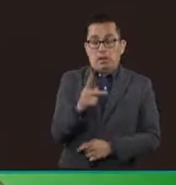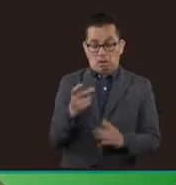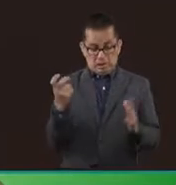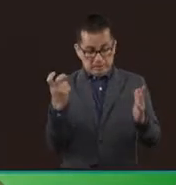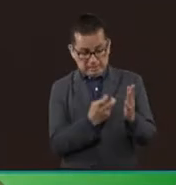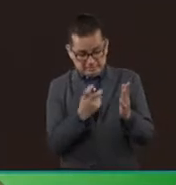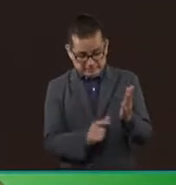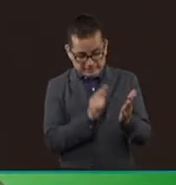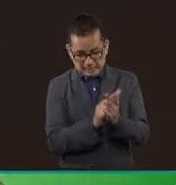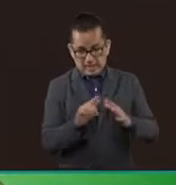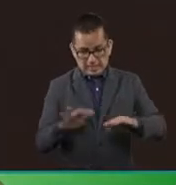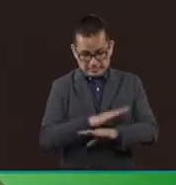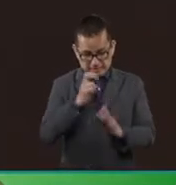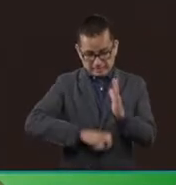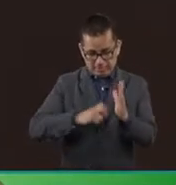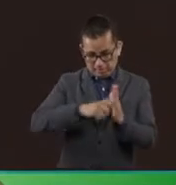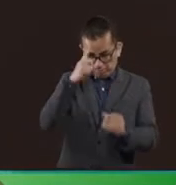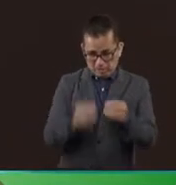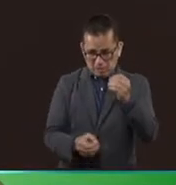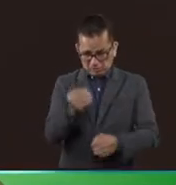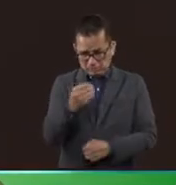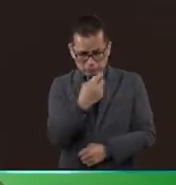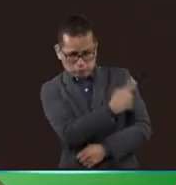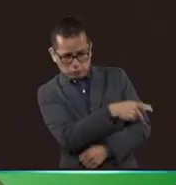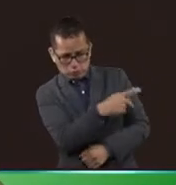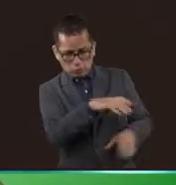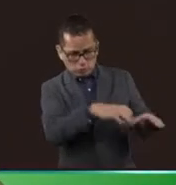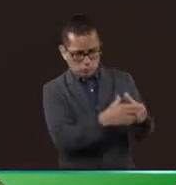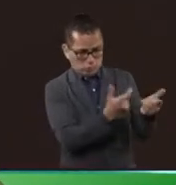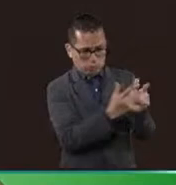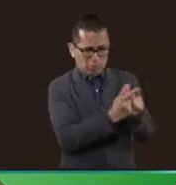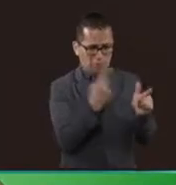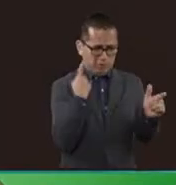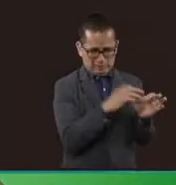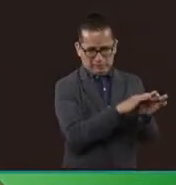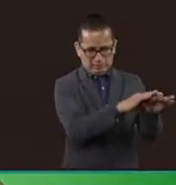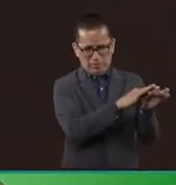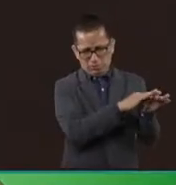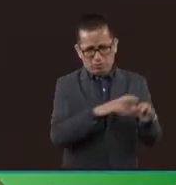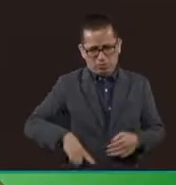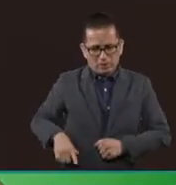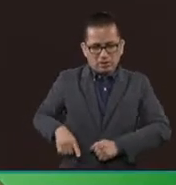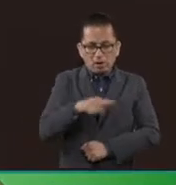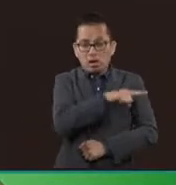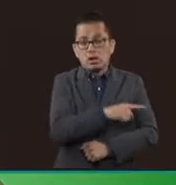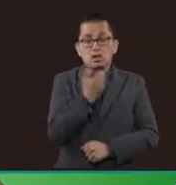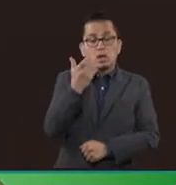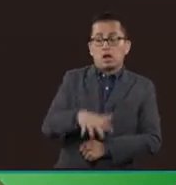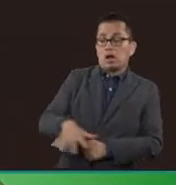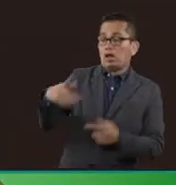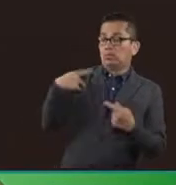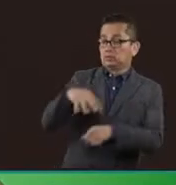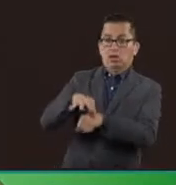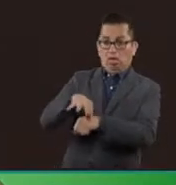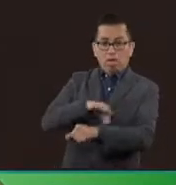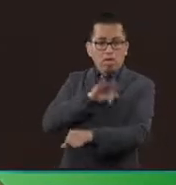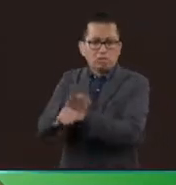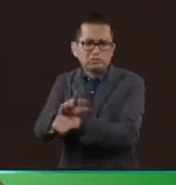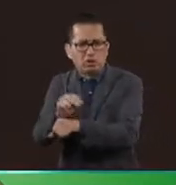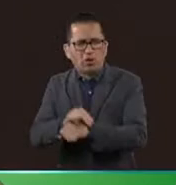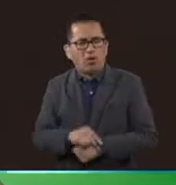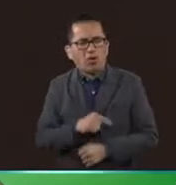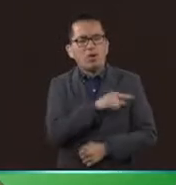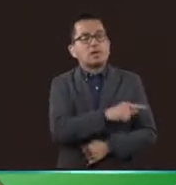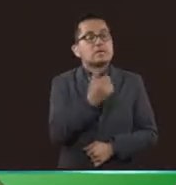impulsada del oficialismo ignora por completo esta realidad y parec que lo importante para el oficialismo es el